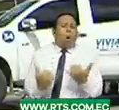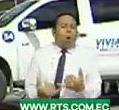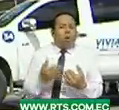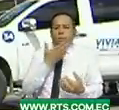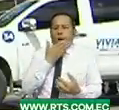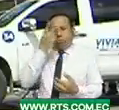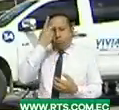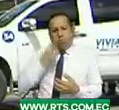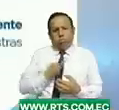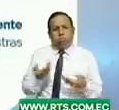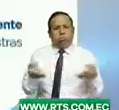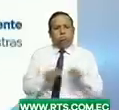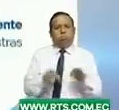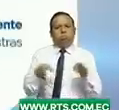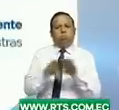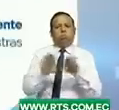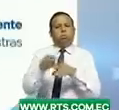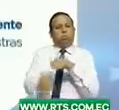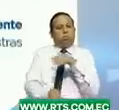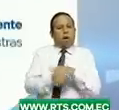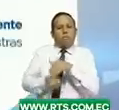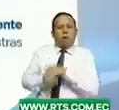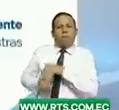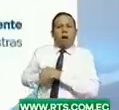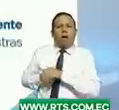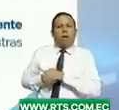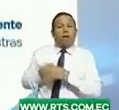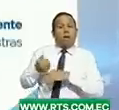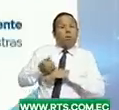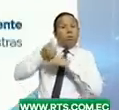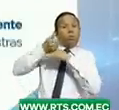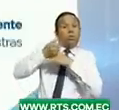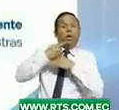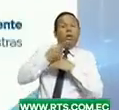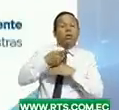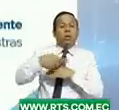por seguridad de los estudiantes, fueron suspendidas las clases.